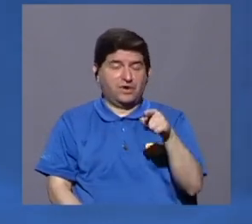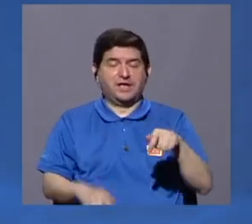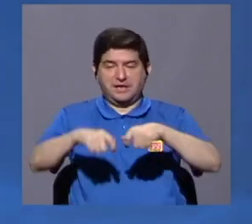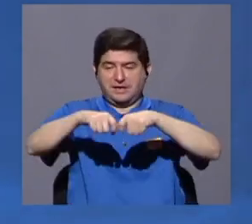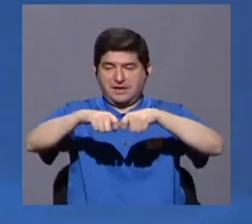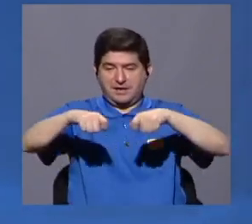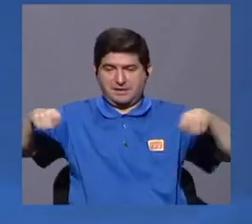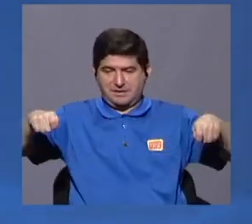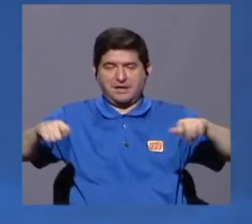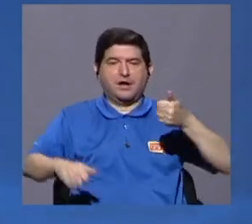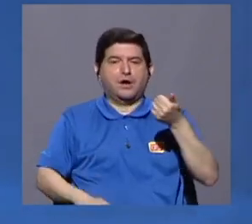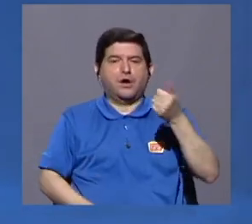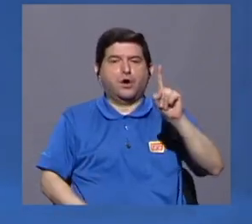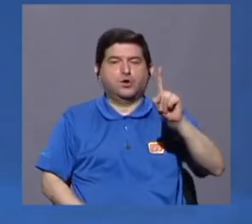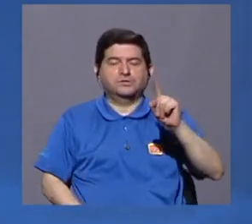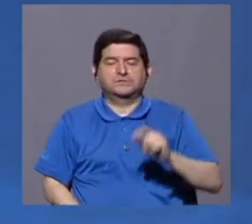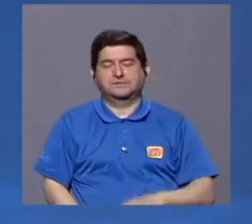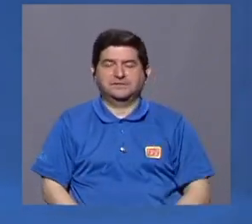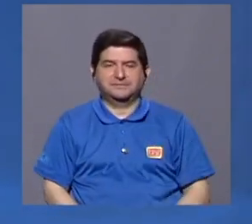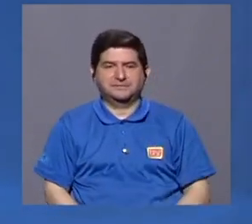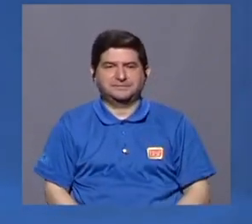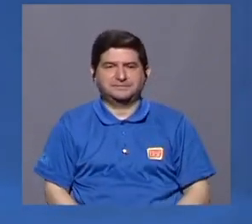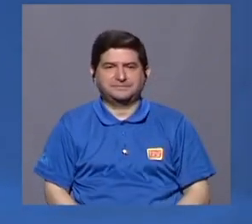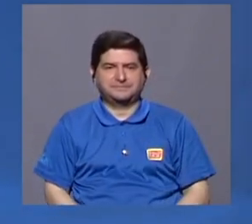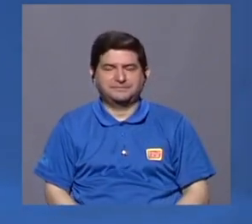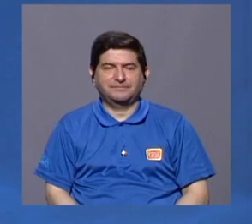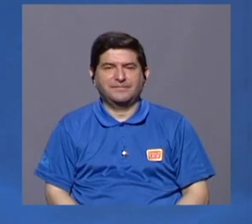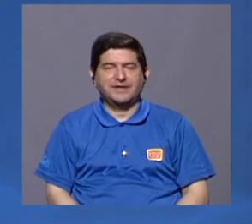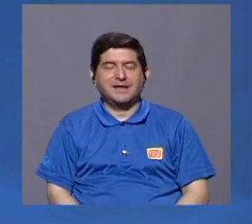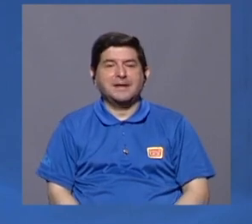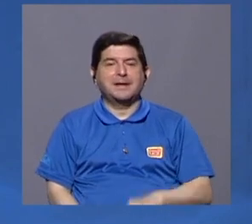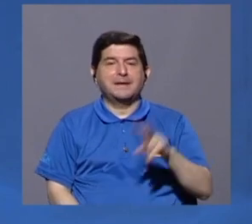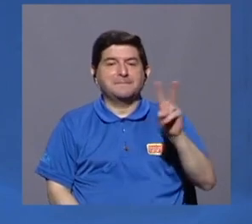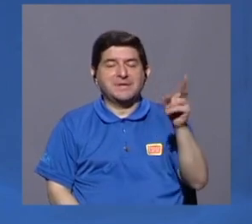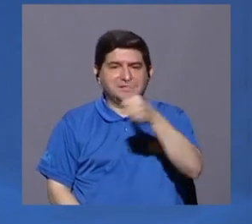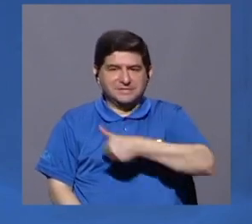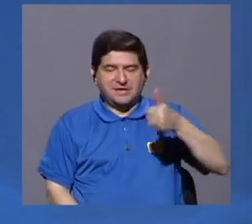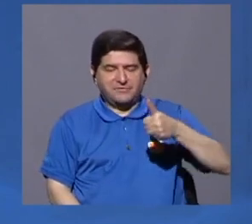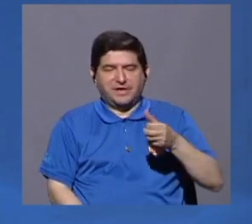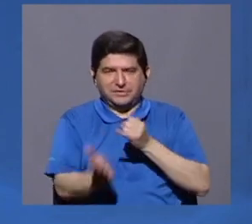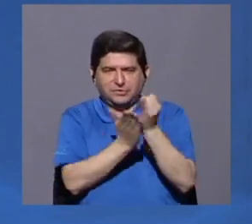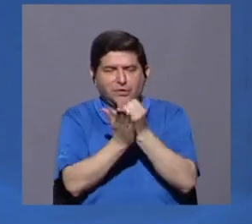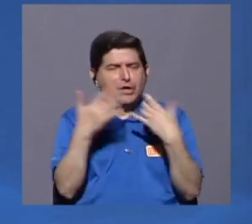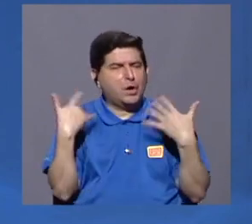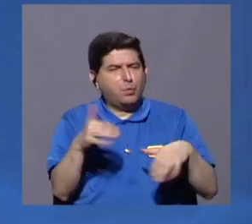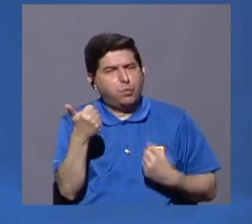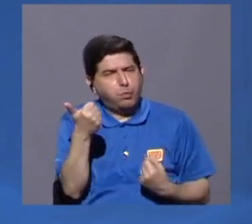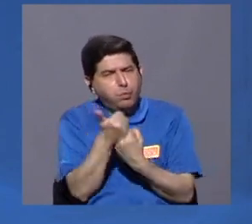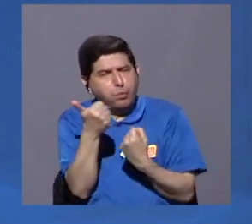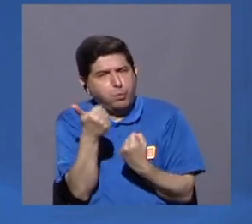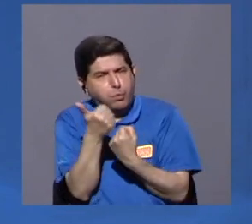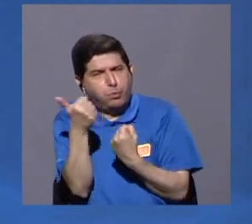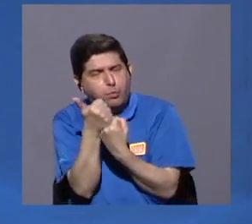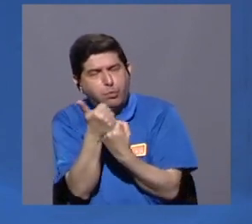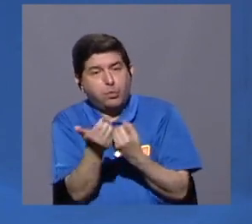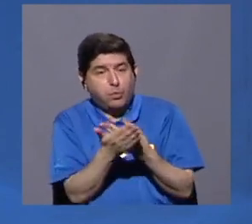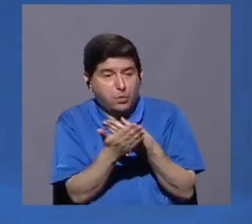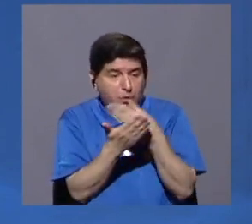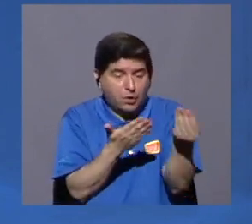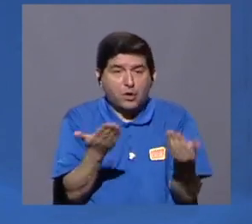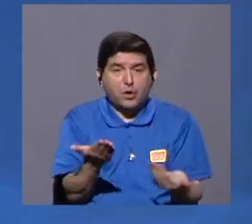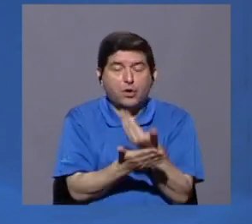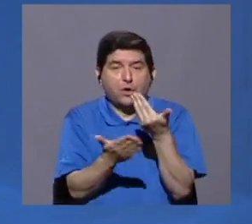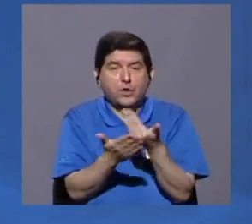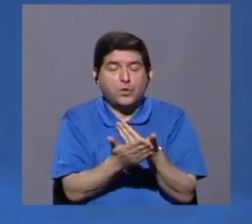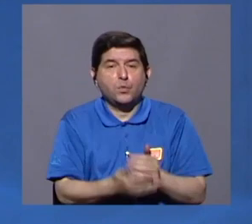de diámetro este la vicerrectoría de investigación nos ha apoyado muchísimo con con la compra de una nueva